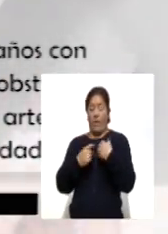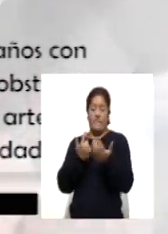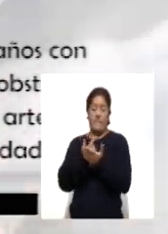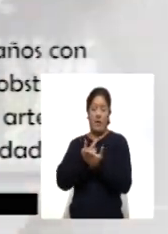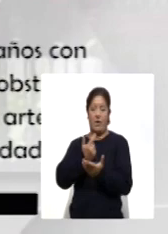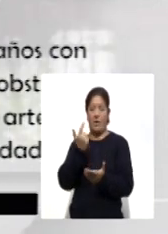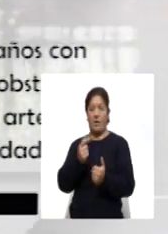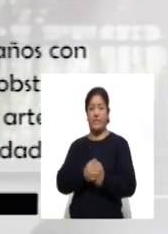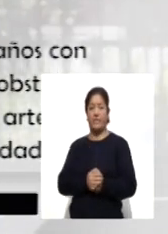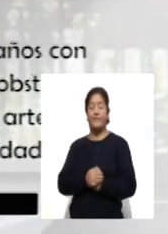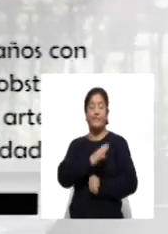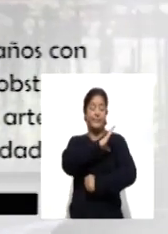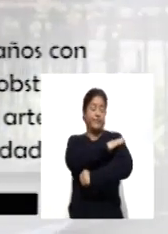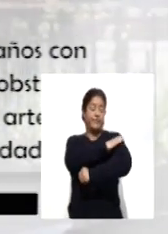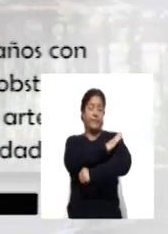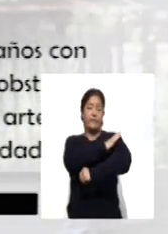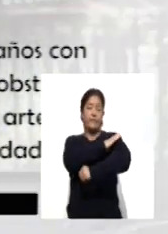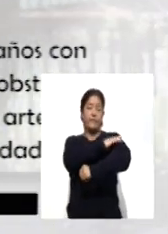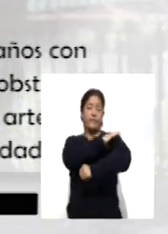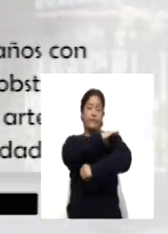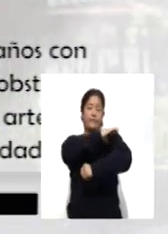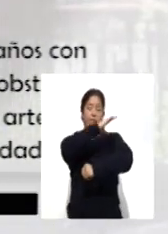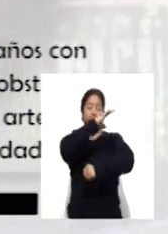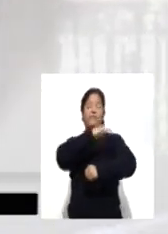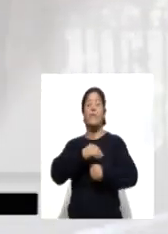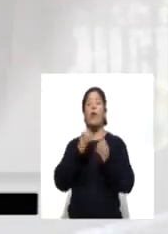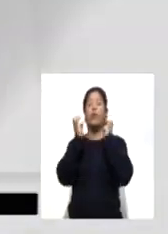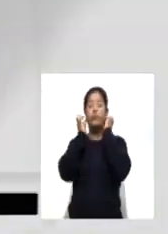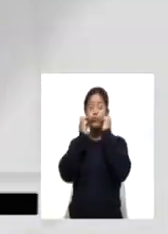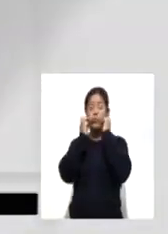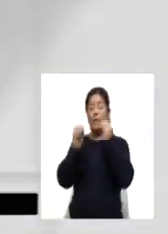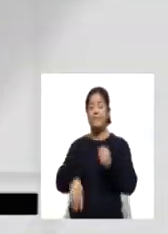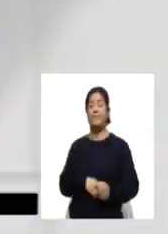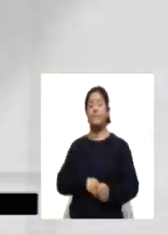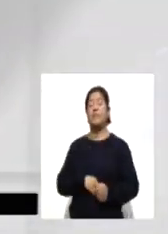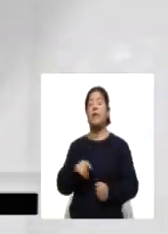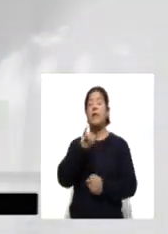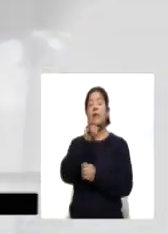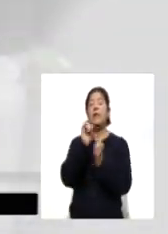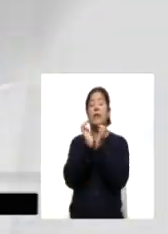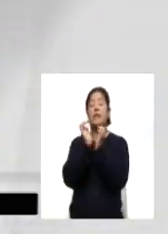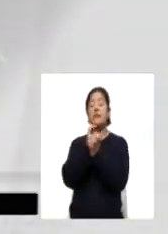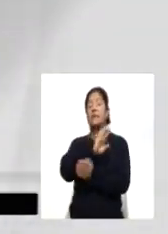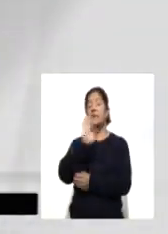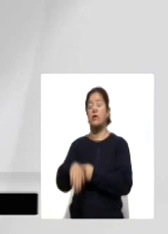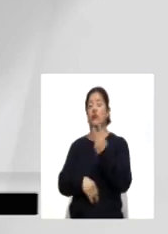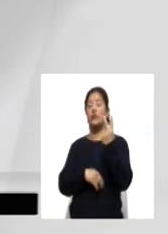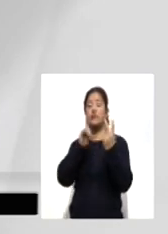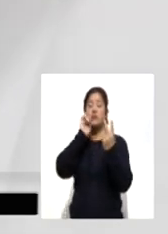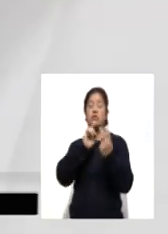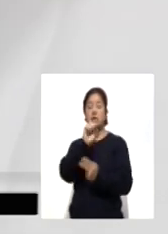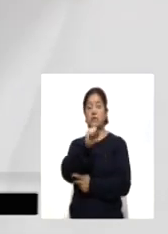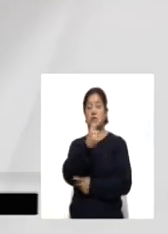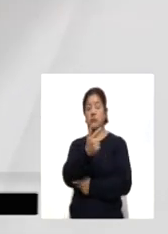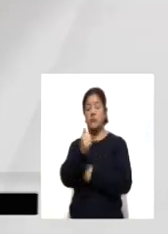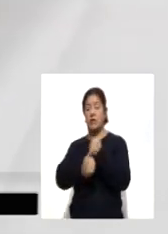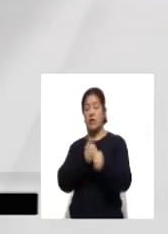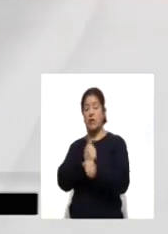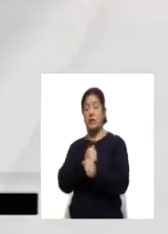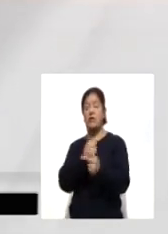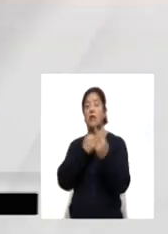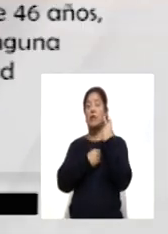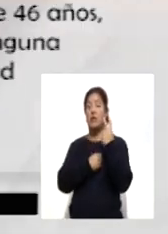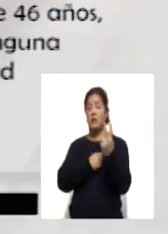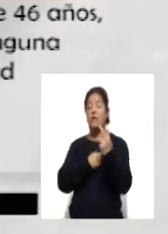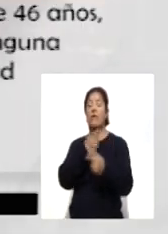crónica, hipertensión arterial sistémica y obesidad. En el ISSSTE, fallecieron 2 mujeres de 67 años, ambas con